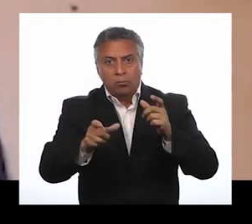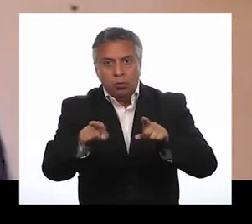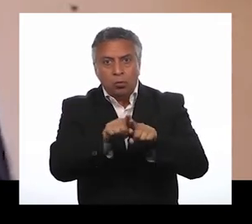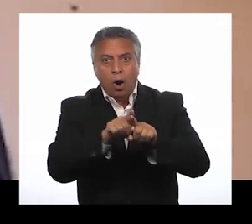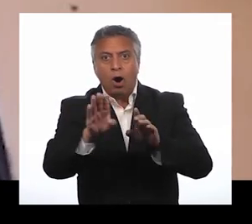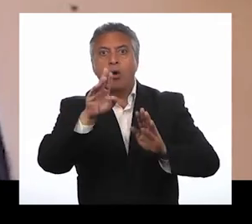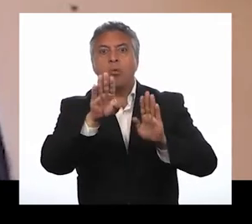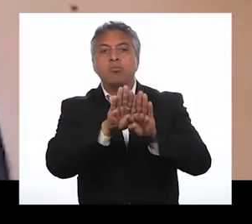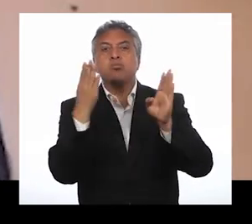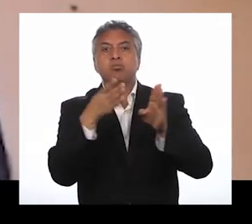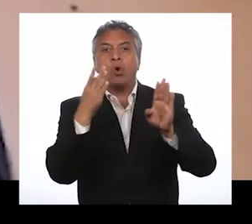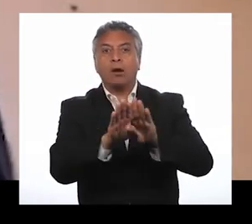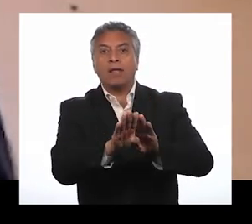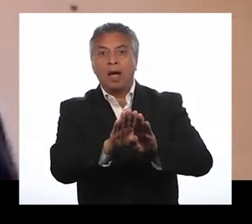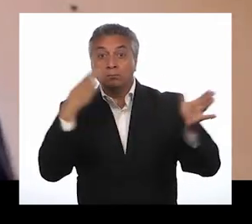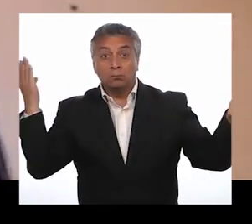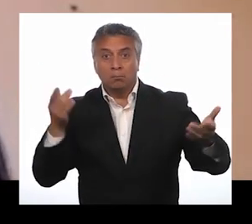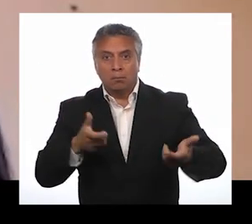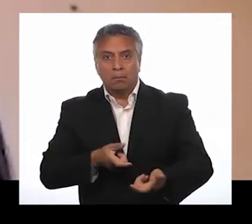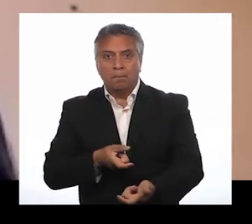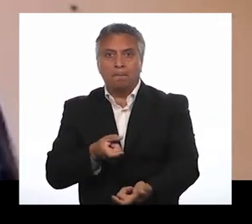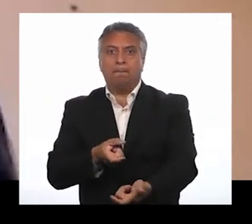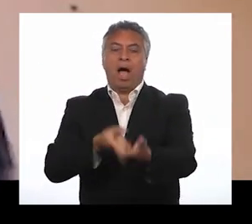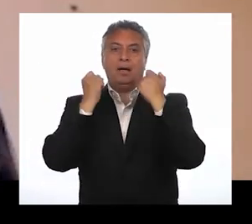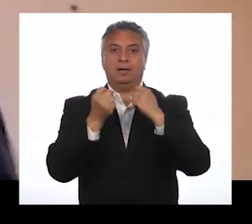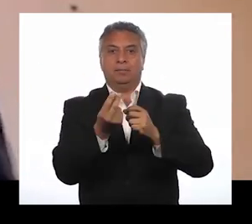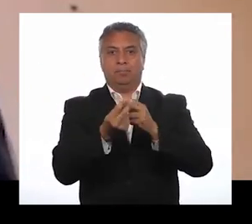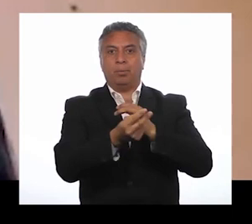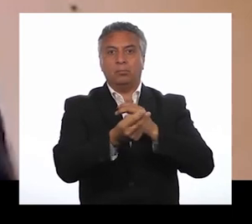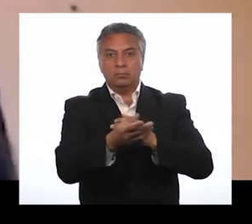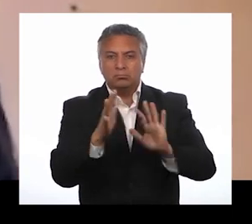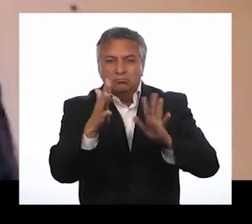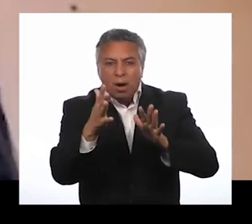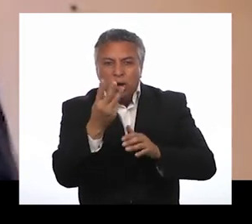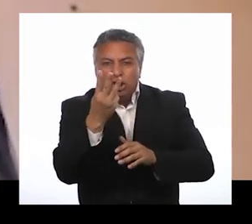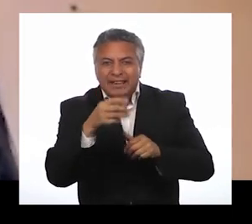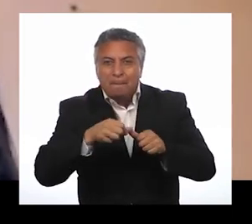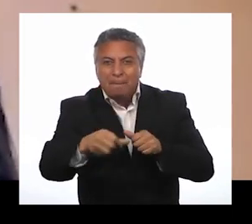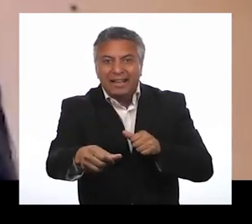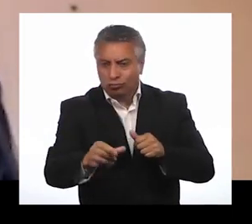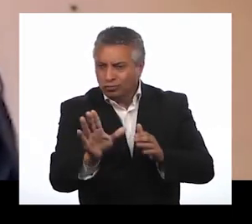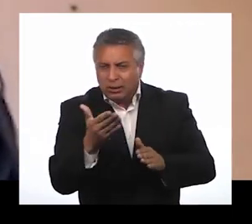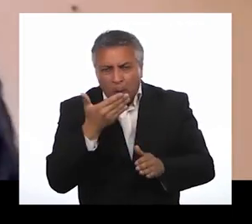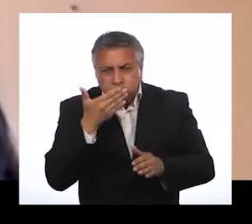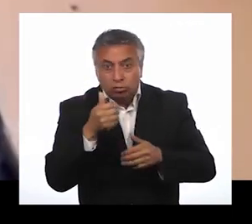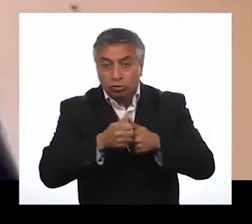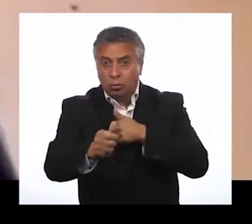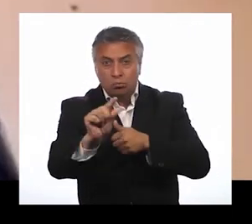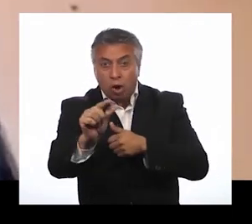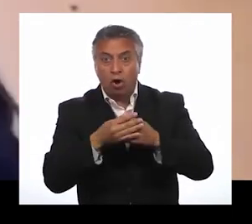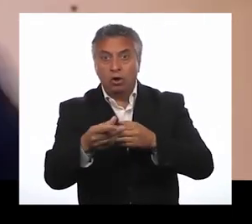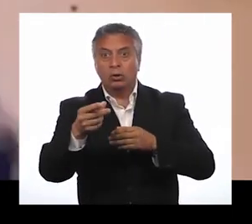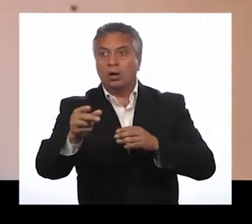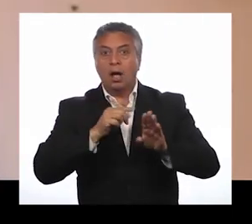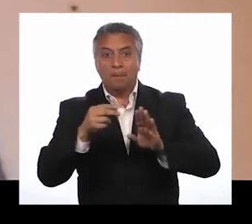puerta y uno tira el perdigón, que eran como de 3 metros, más no era. Y